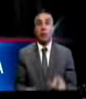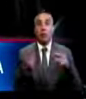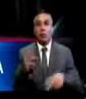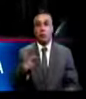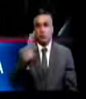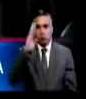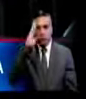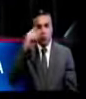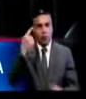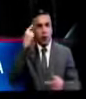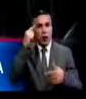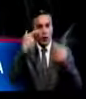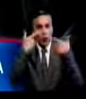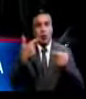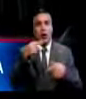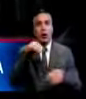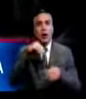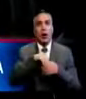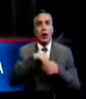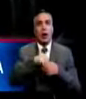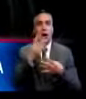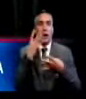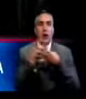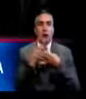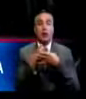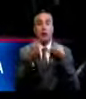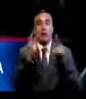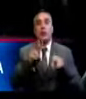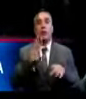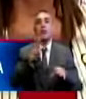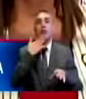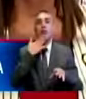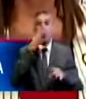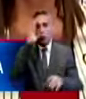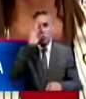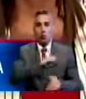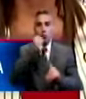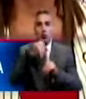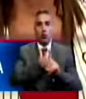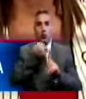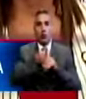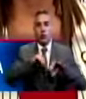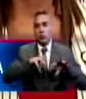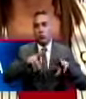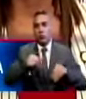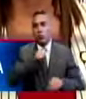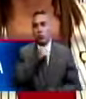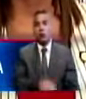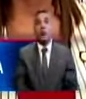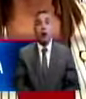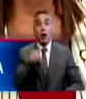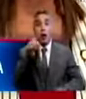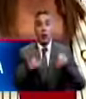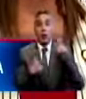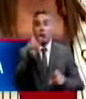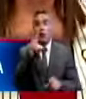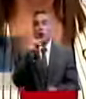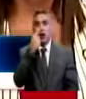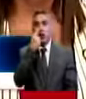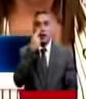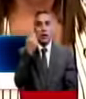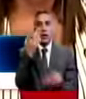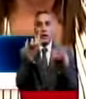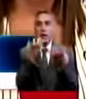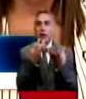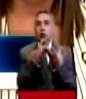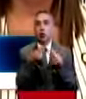y establece el mecanismo que policías emplearán para combatir a la delincuencia. Hay personas que no les interesa que enfrentemos la inseguridad. Hay personas